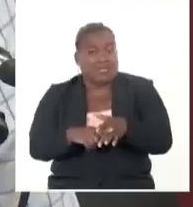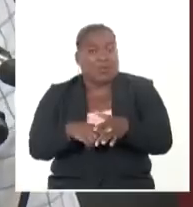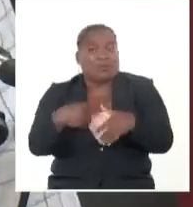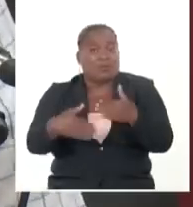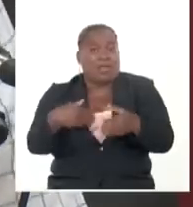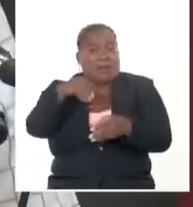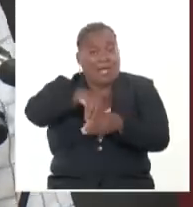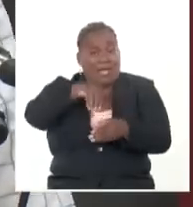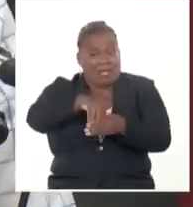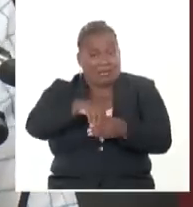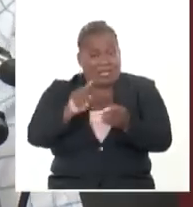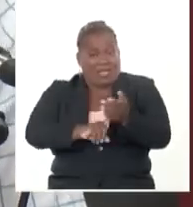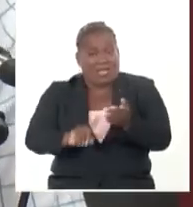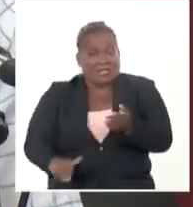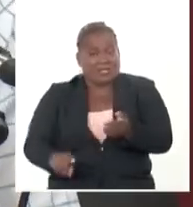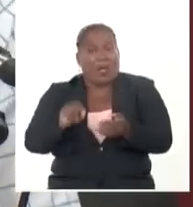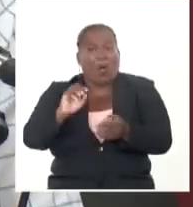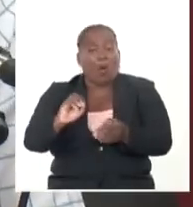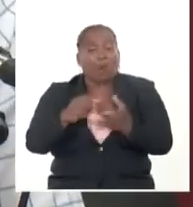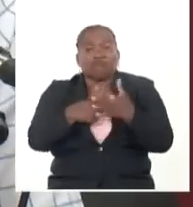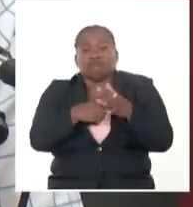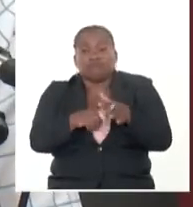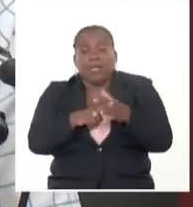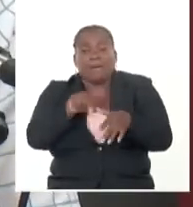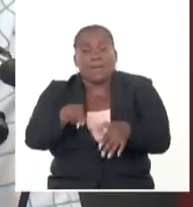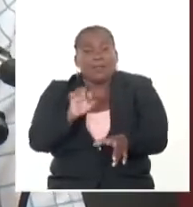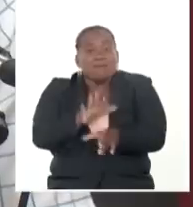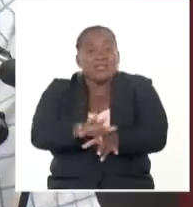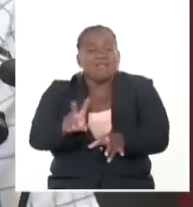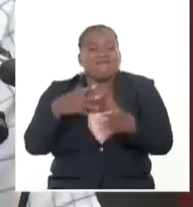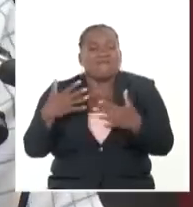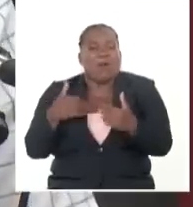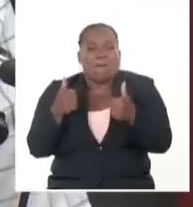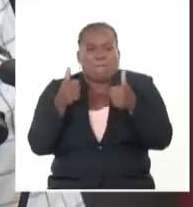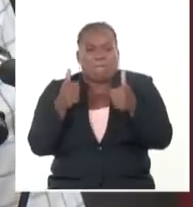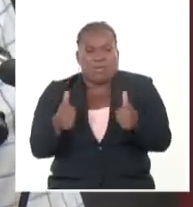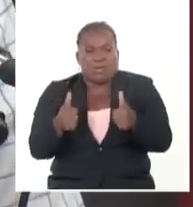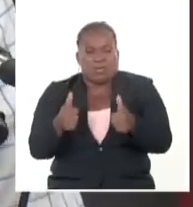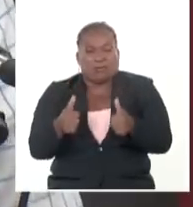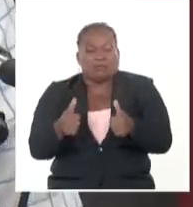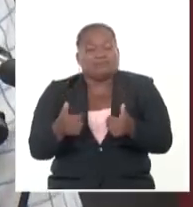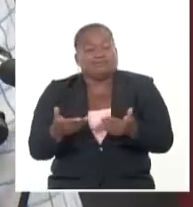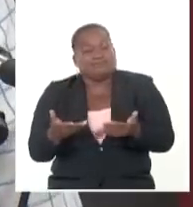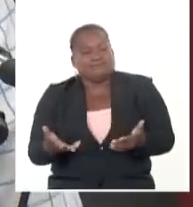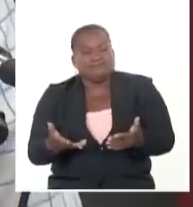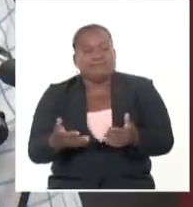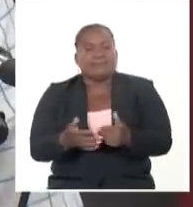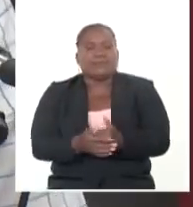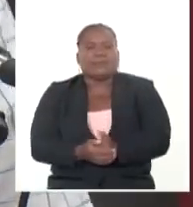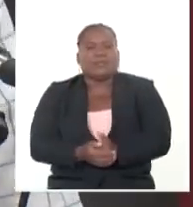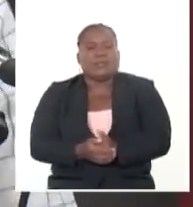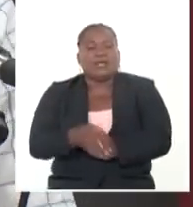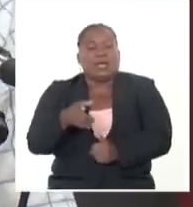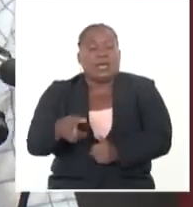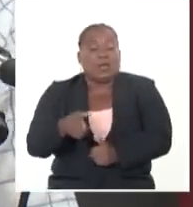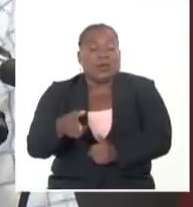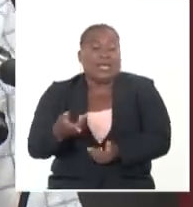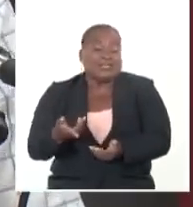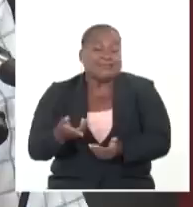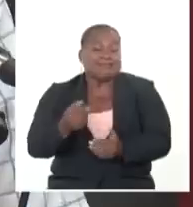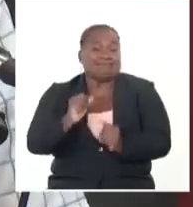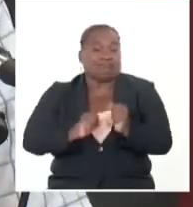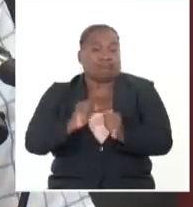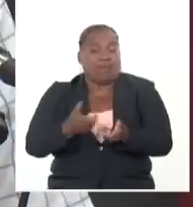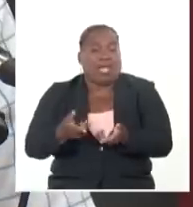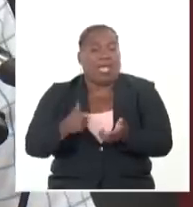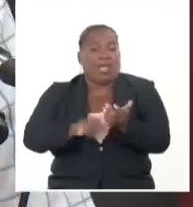en mantenimiento para que entren con más eficiencia a la etapa del verano, hemos tenido que depender más de la generación eléctrica. De